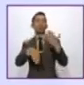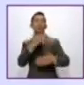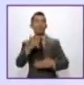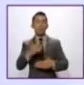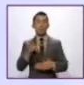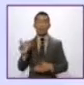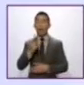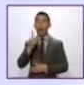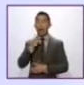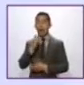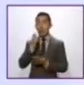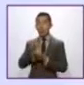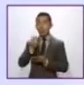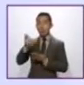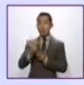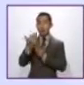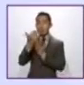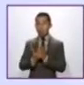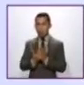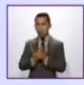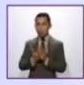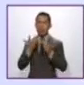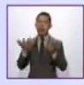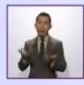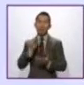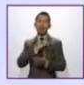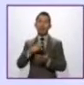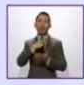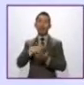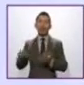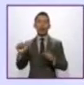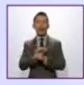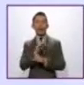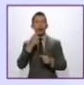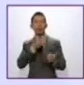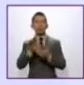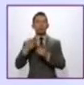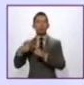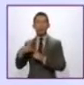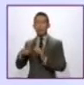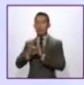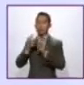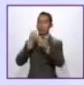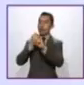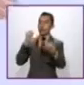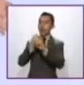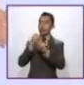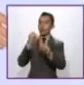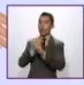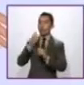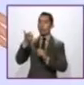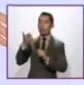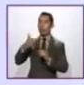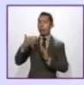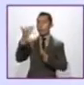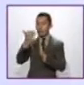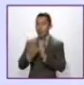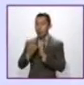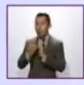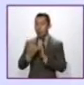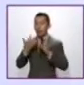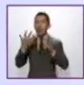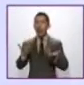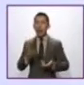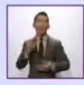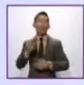agua, se evita la compra de pipas de agua. Si se reduce el costo del transporte, no utilizas taxi, no utilizas